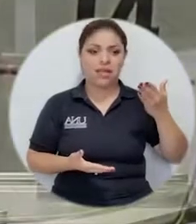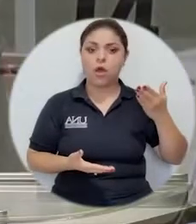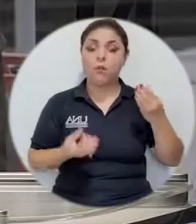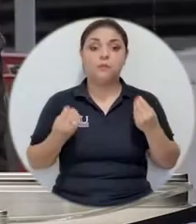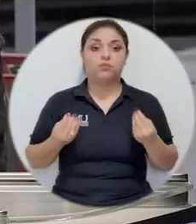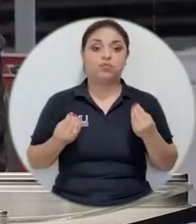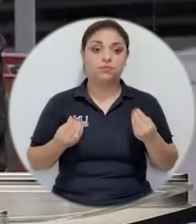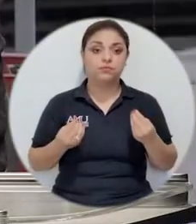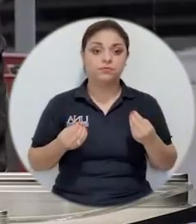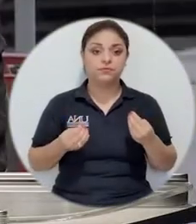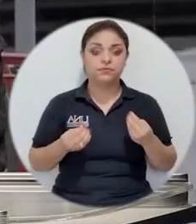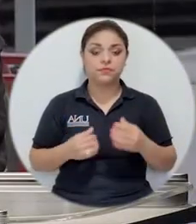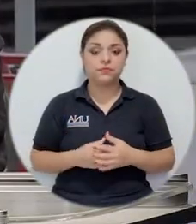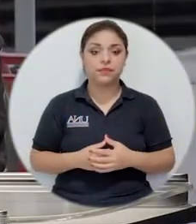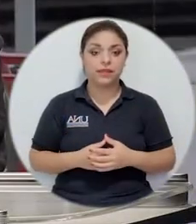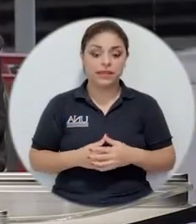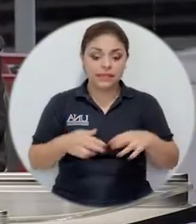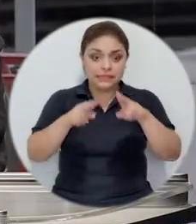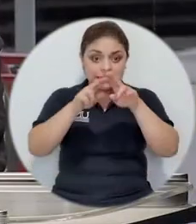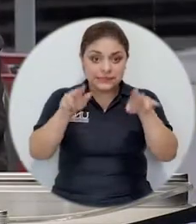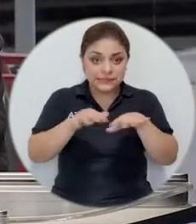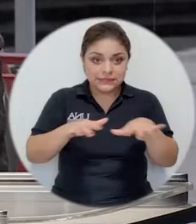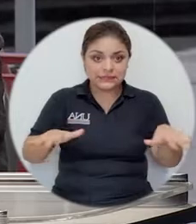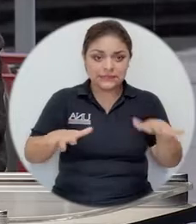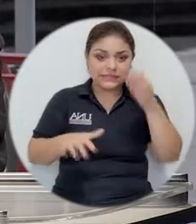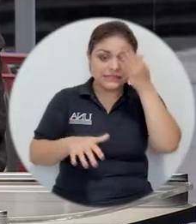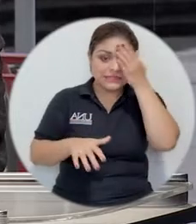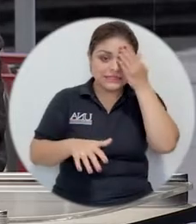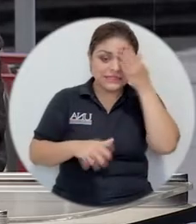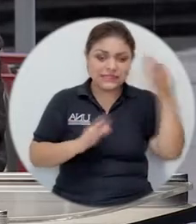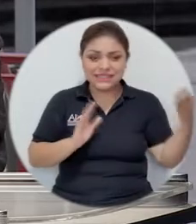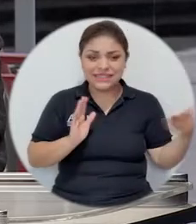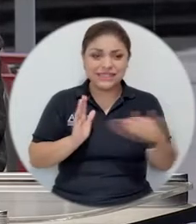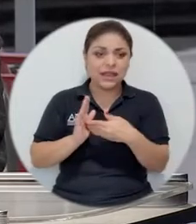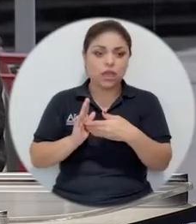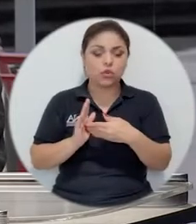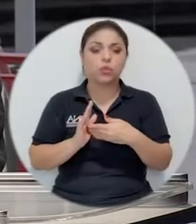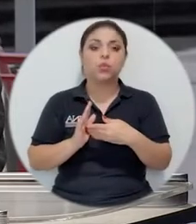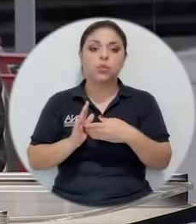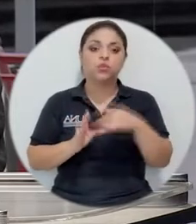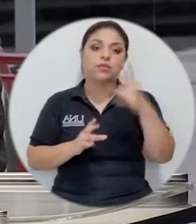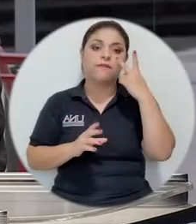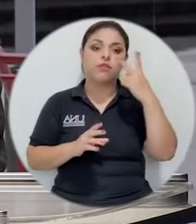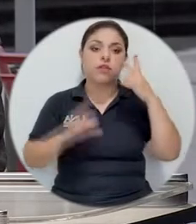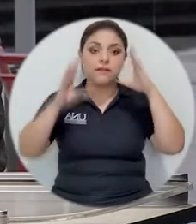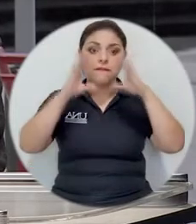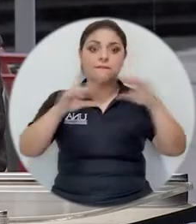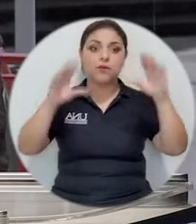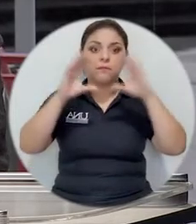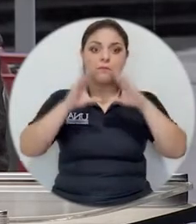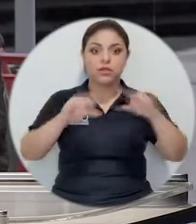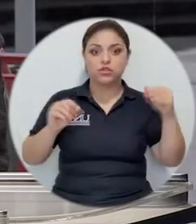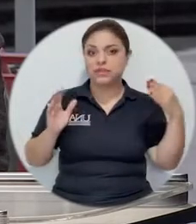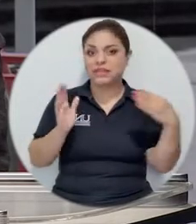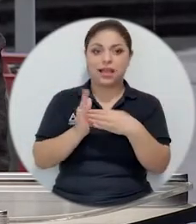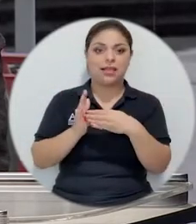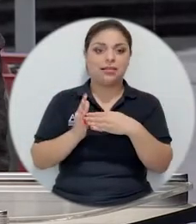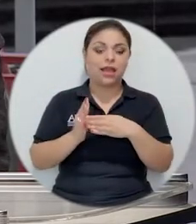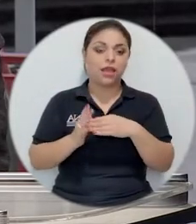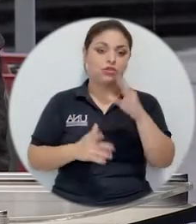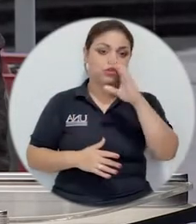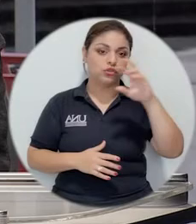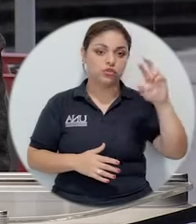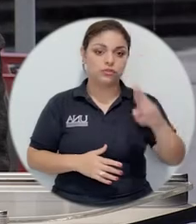abarca varios elementos. Podemos tener ataques directos como el que nosotros vimos a la información de los